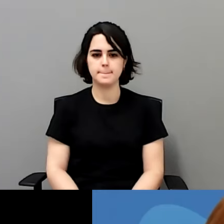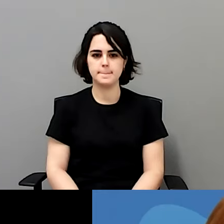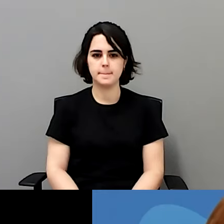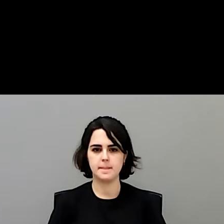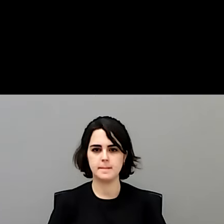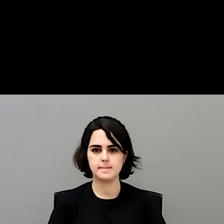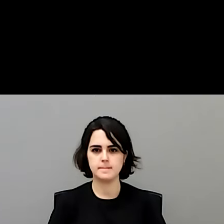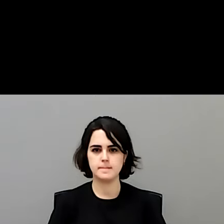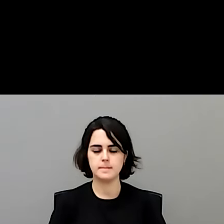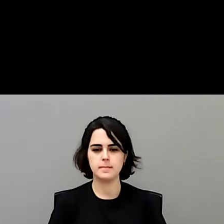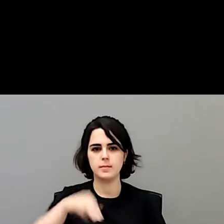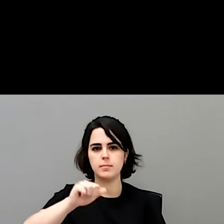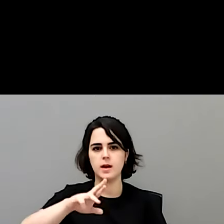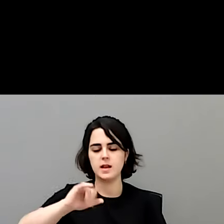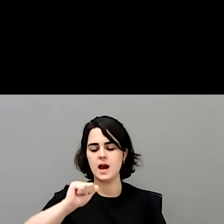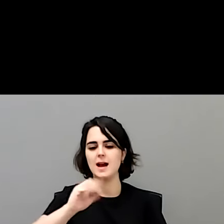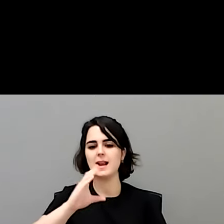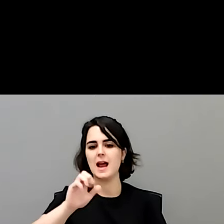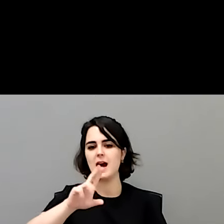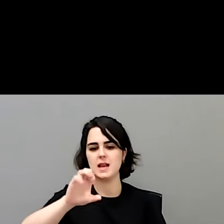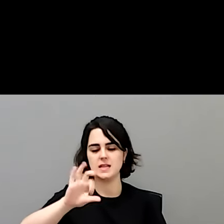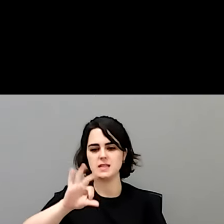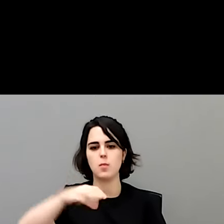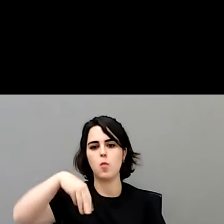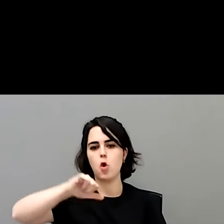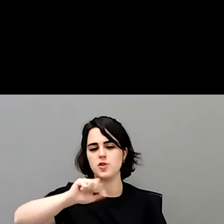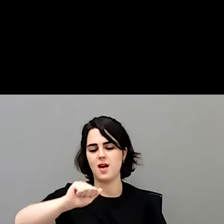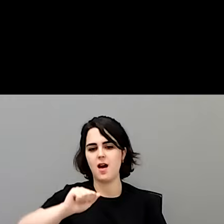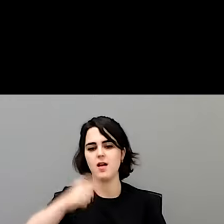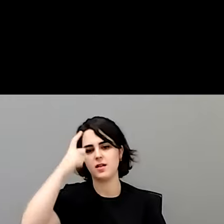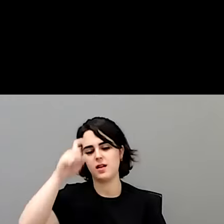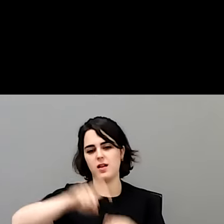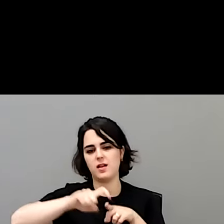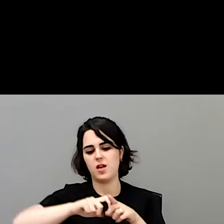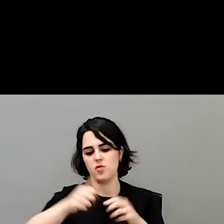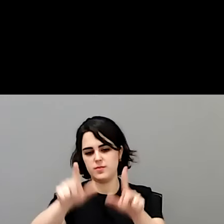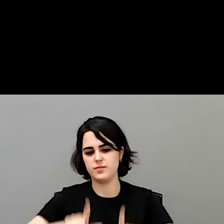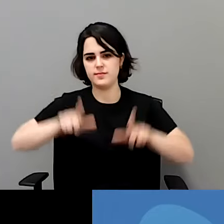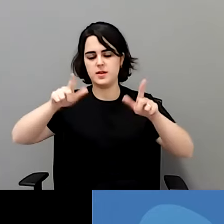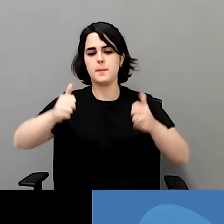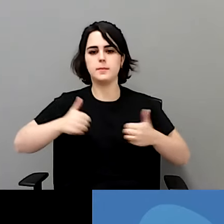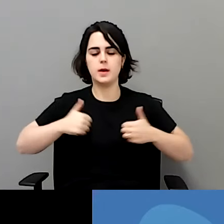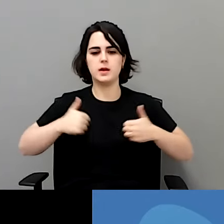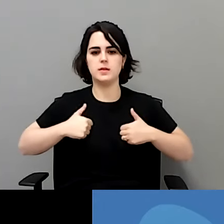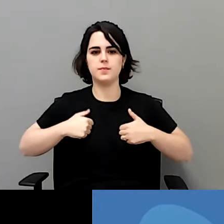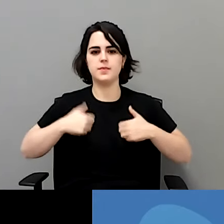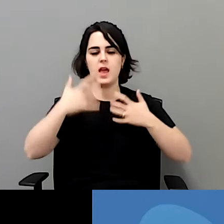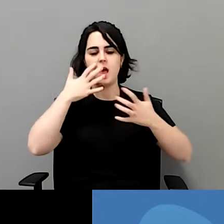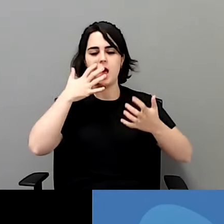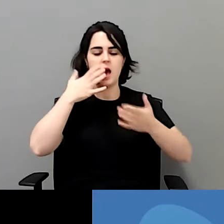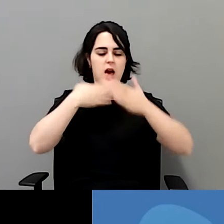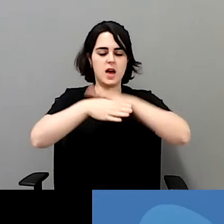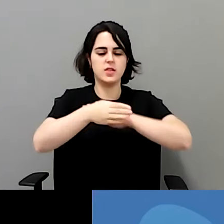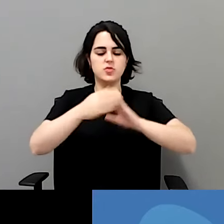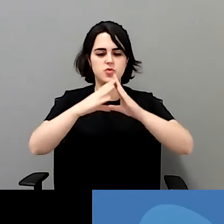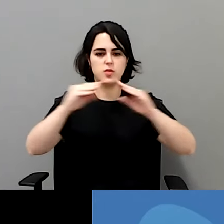María Clarés Moya es graduada en psicología y máster de acceso universitario en